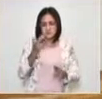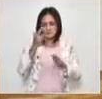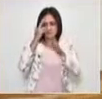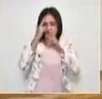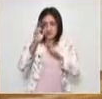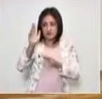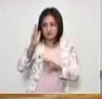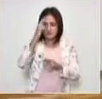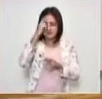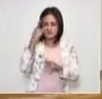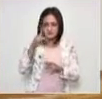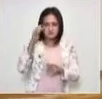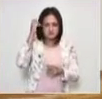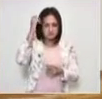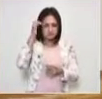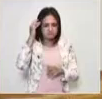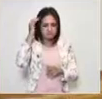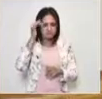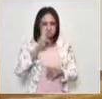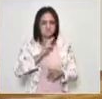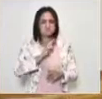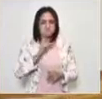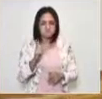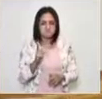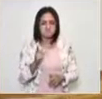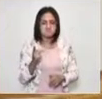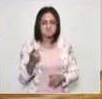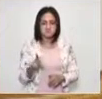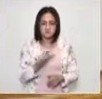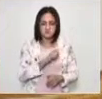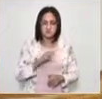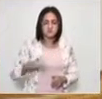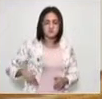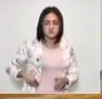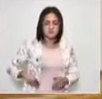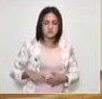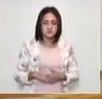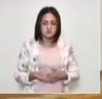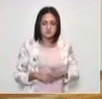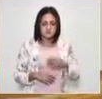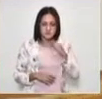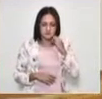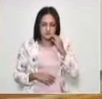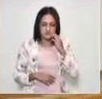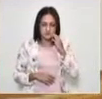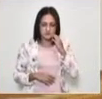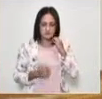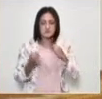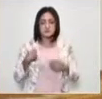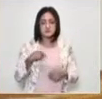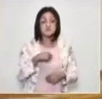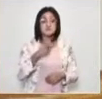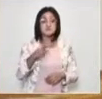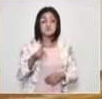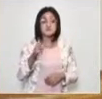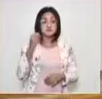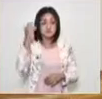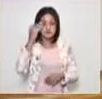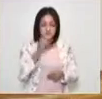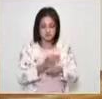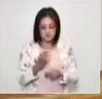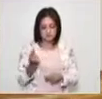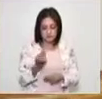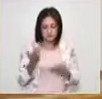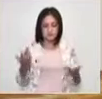reconocimiento para reflexionar por parte del ayuntamiento y de nosotros, pero la reflexión que